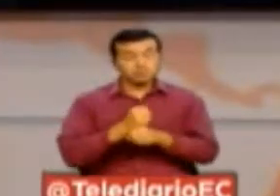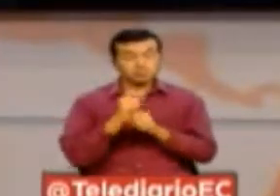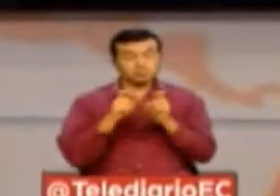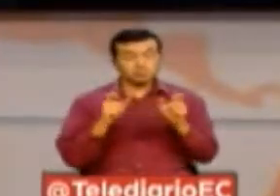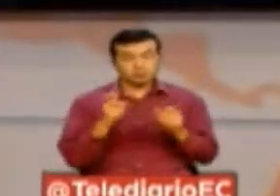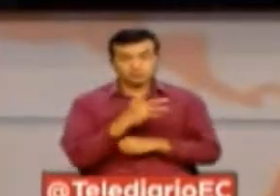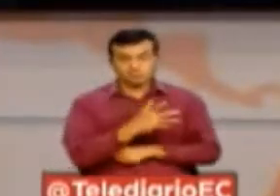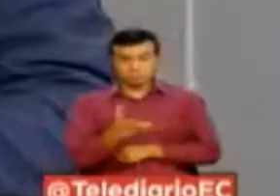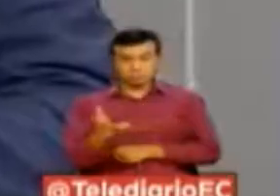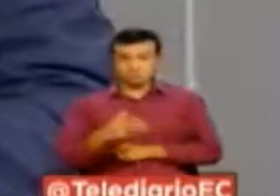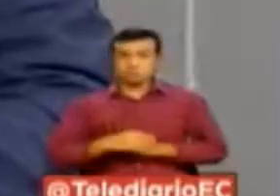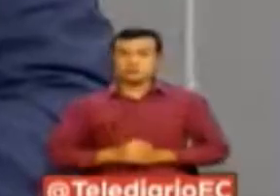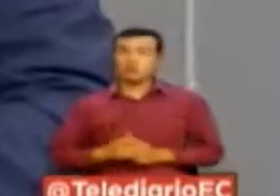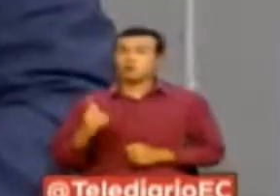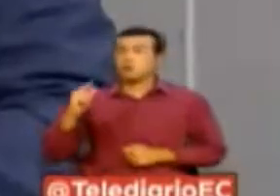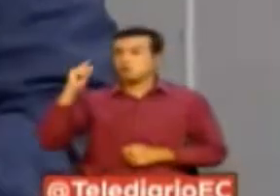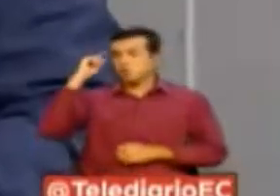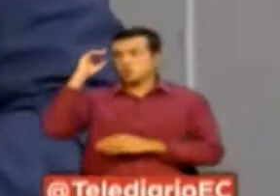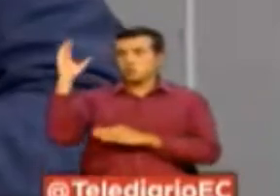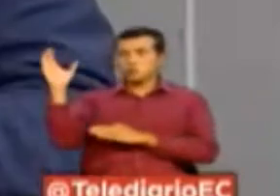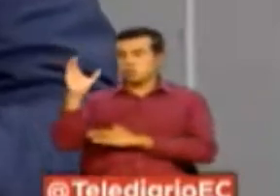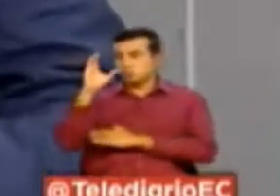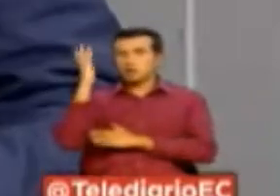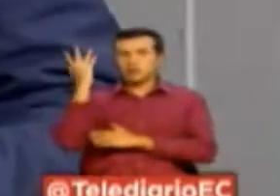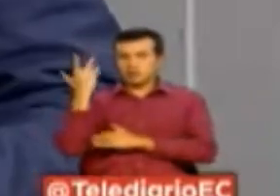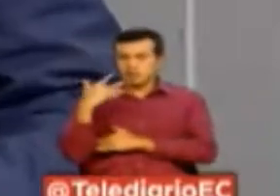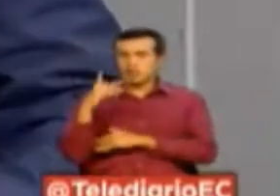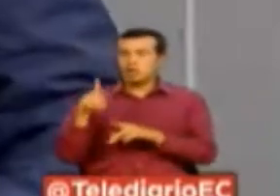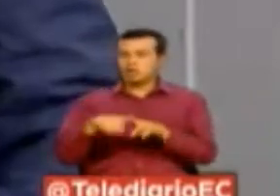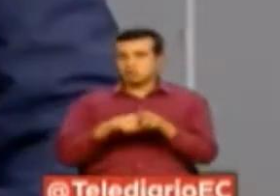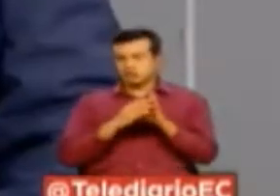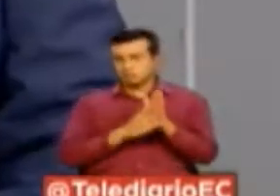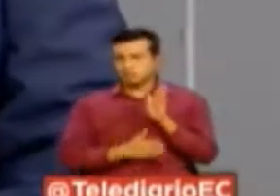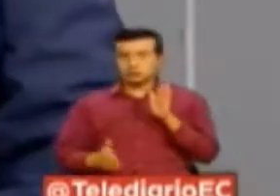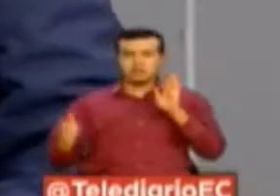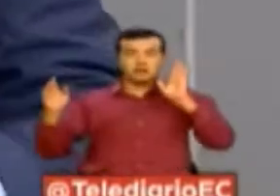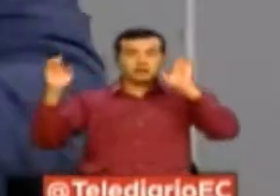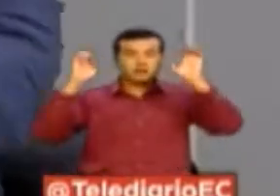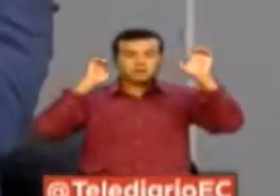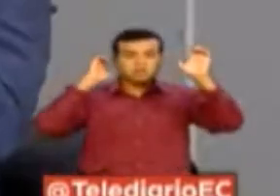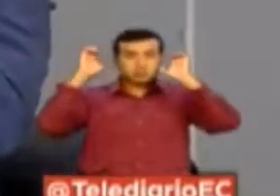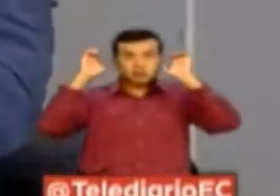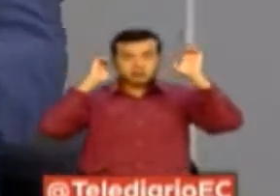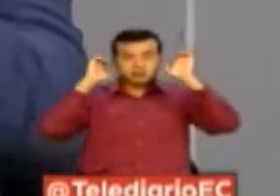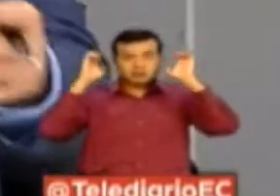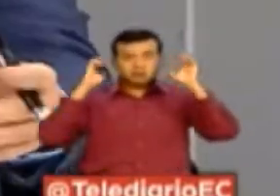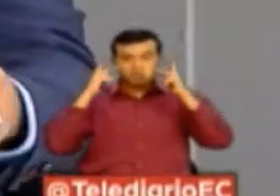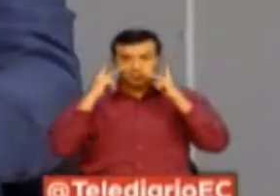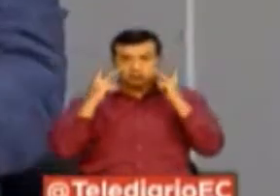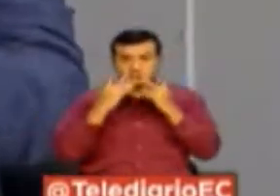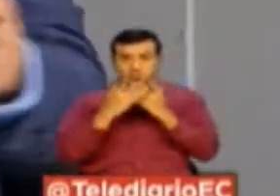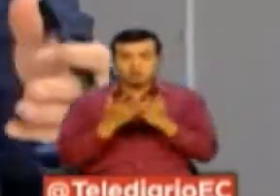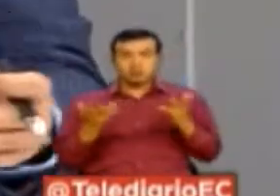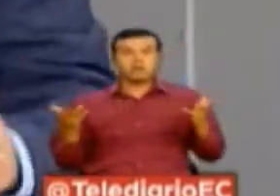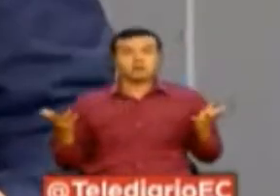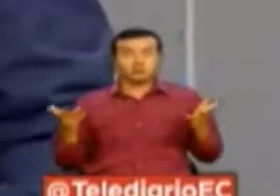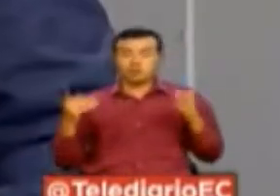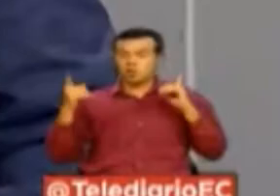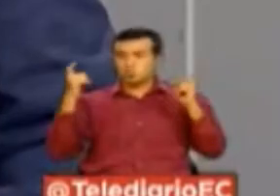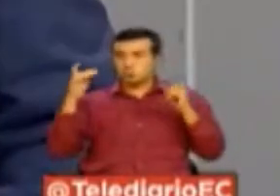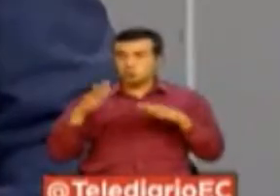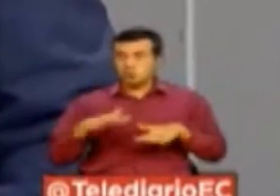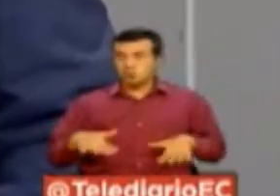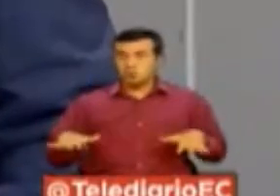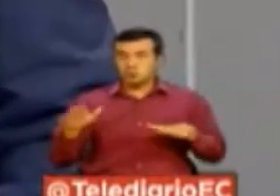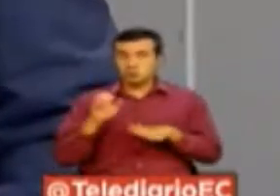nuestros conciudadanos entonces el gobierno colombiano de hecho ya había emprendido en una estrategia de posicionamiento y de ocupación de control